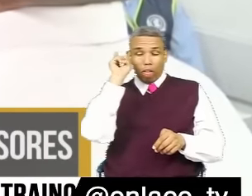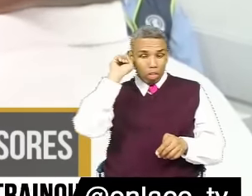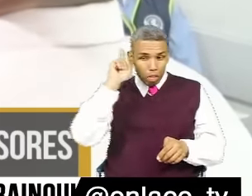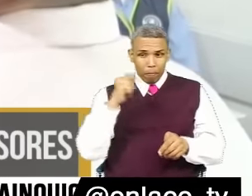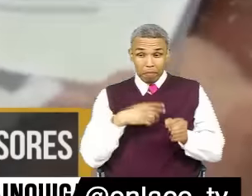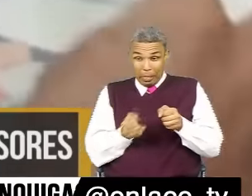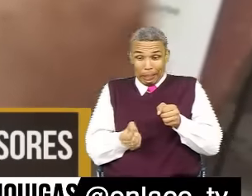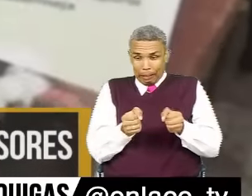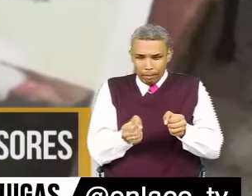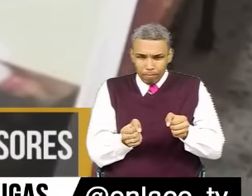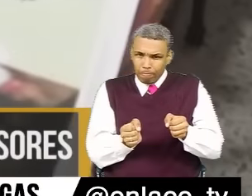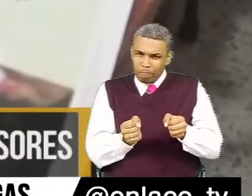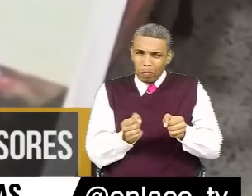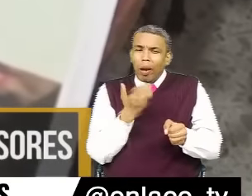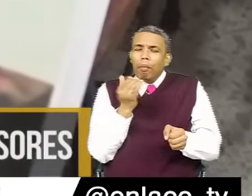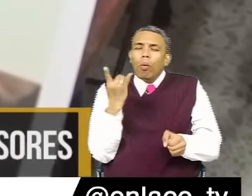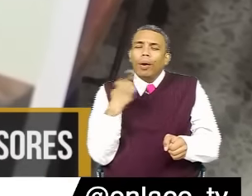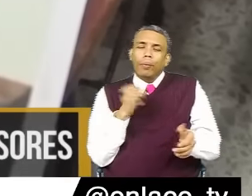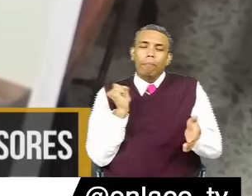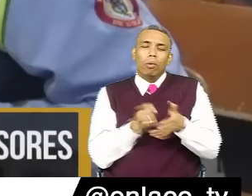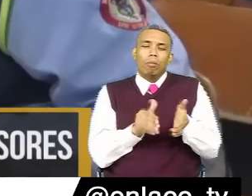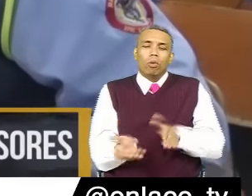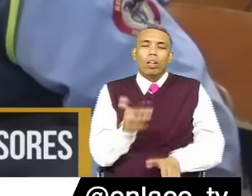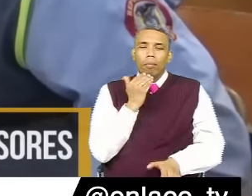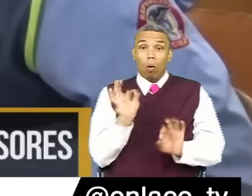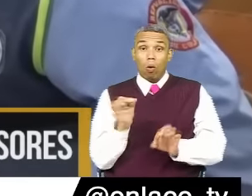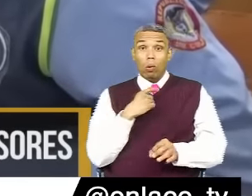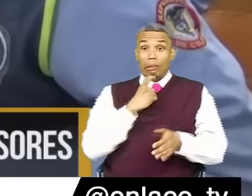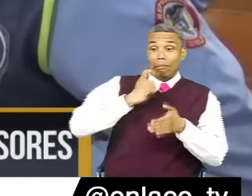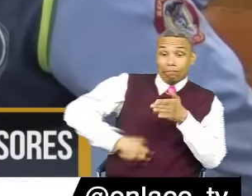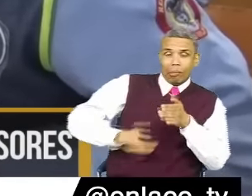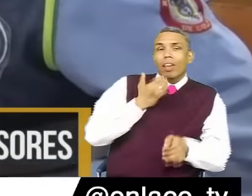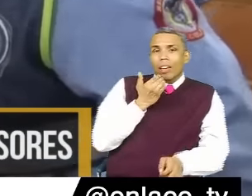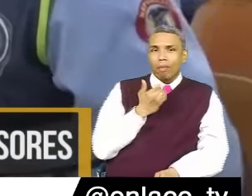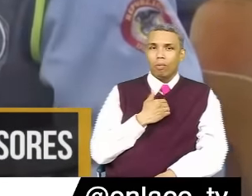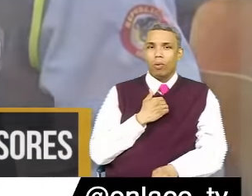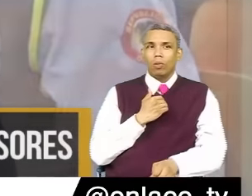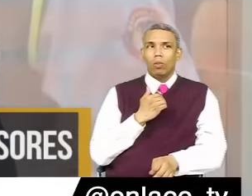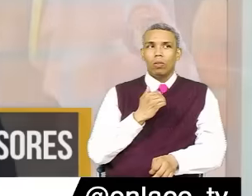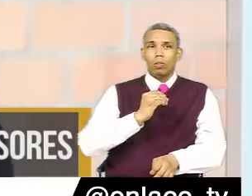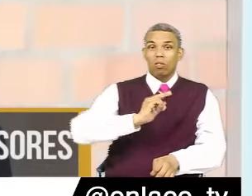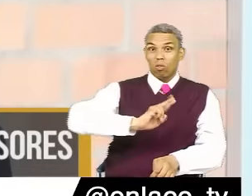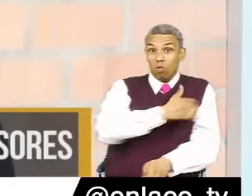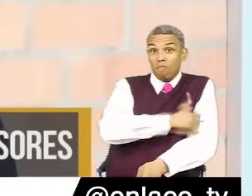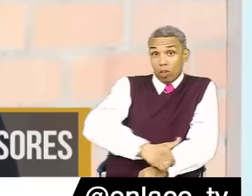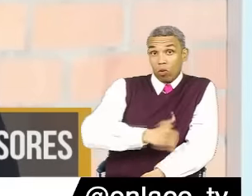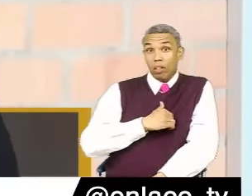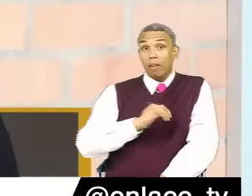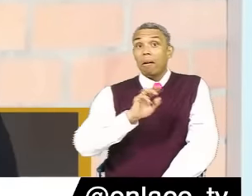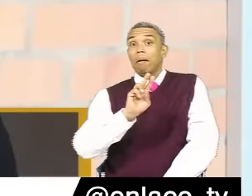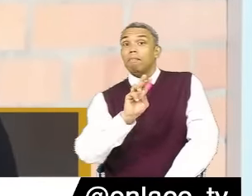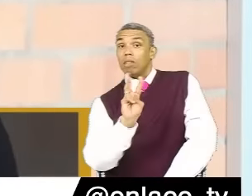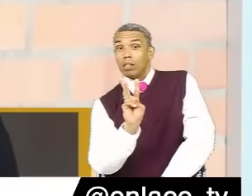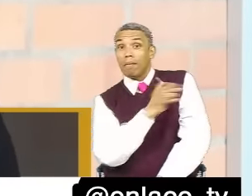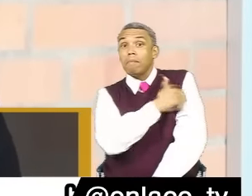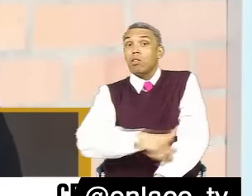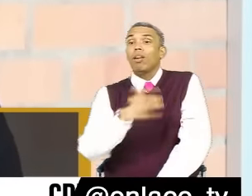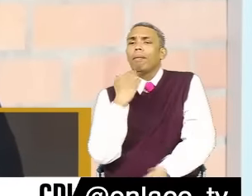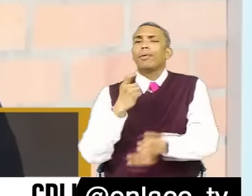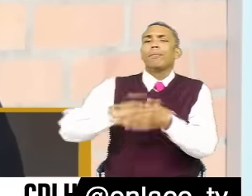puede ascender desde los 2 hasta los 33 millones de pesos como máxima sanción. Van a tener la seguridad